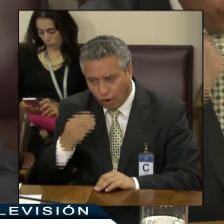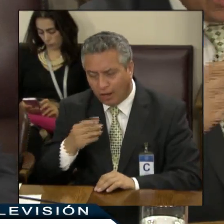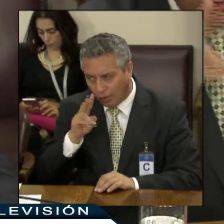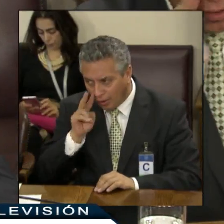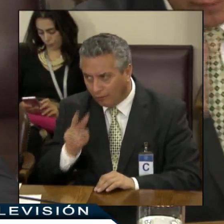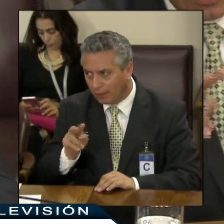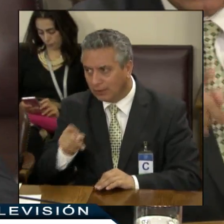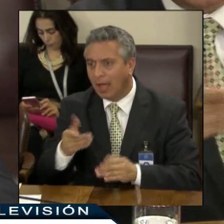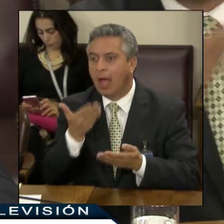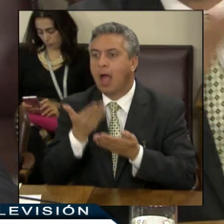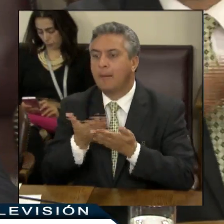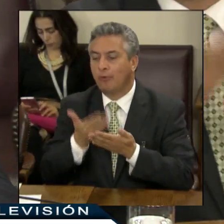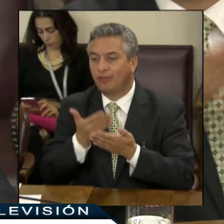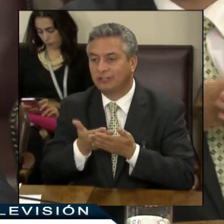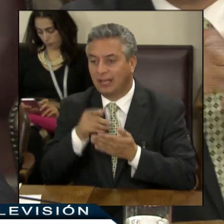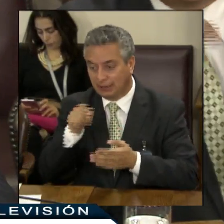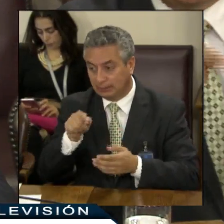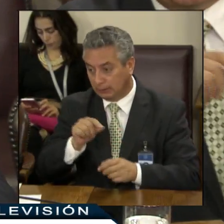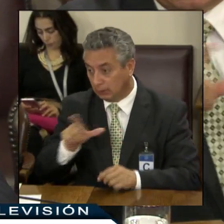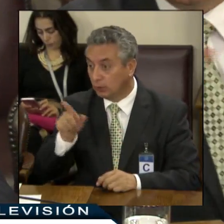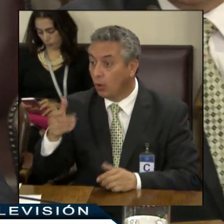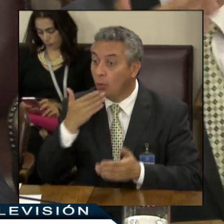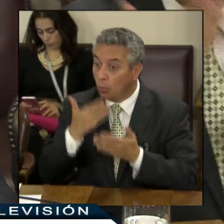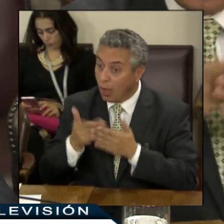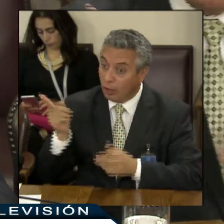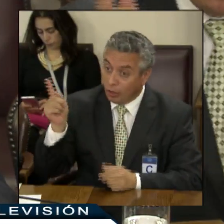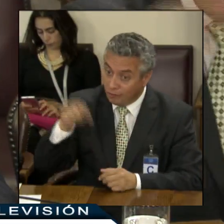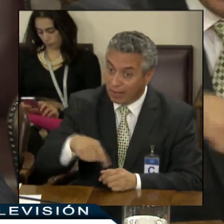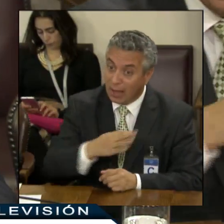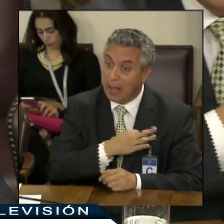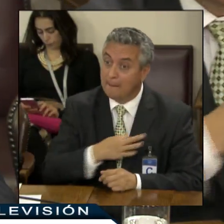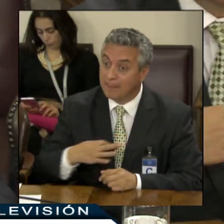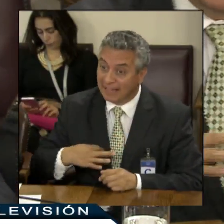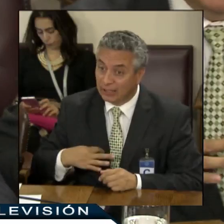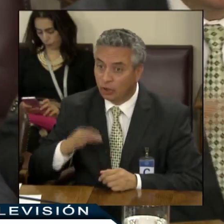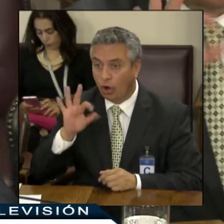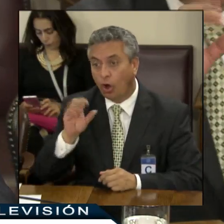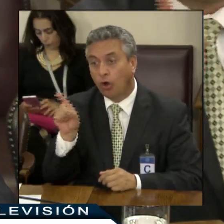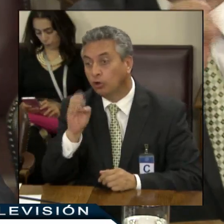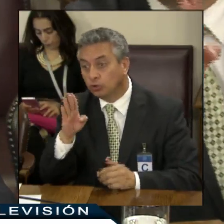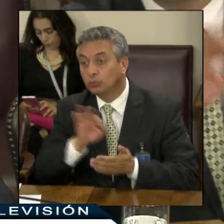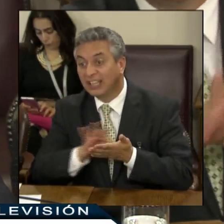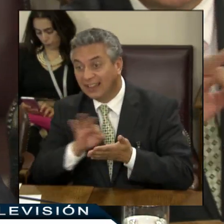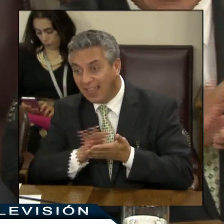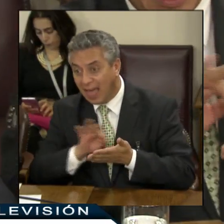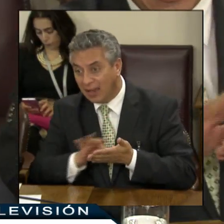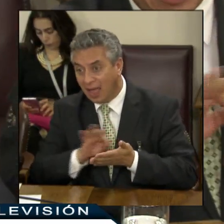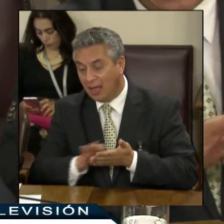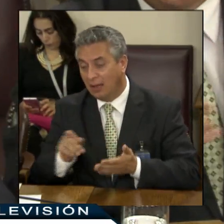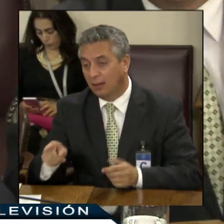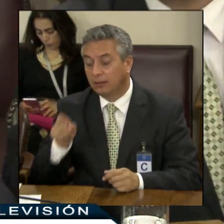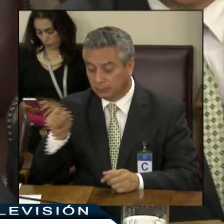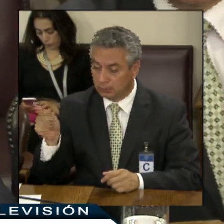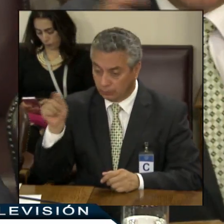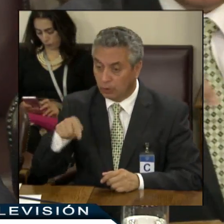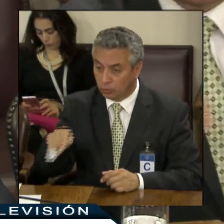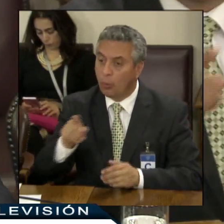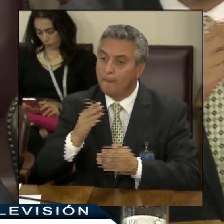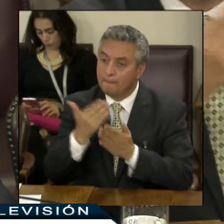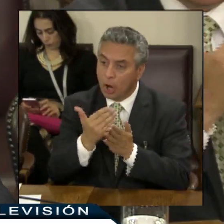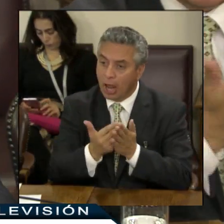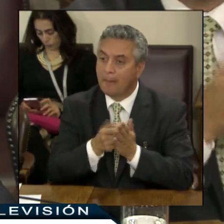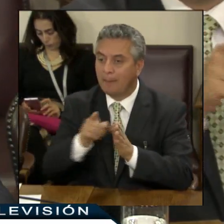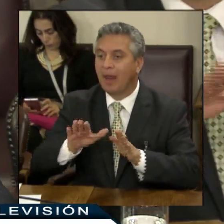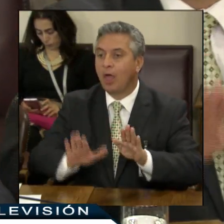bueno aprovechar esa instancia cuando venga el ministro o la subsecretaria de Desarrollo Social es un programa que se desarrolla